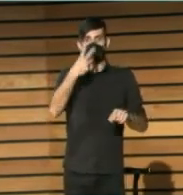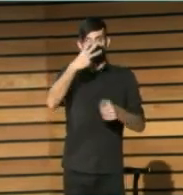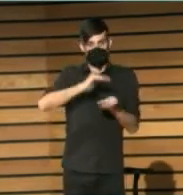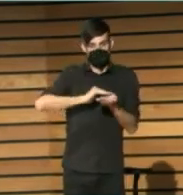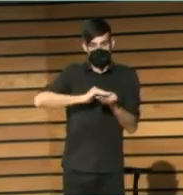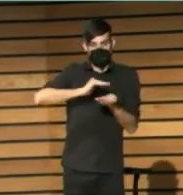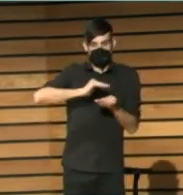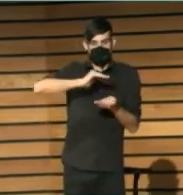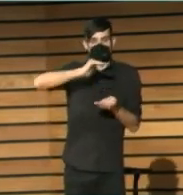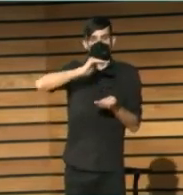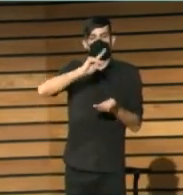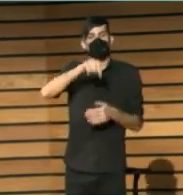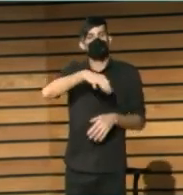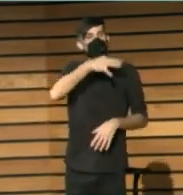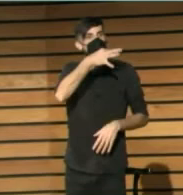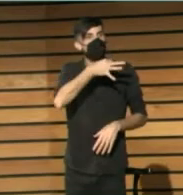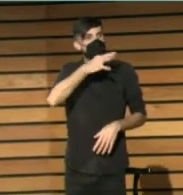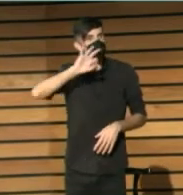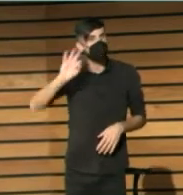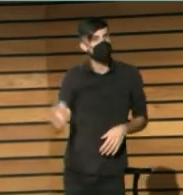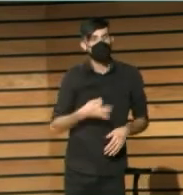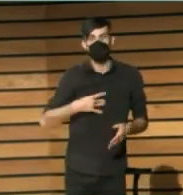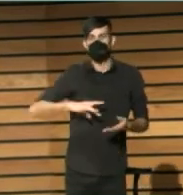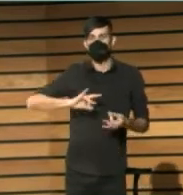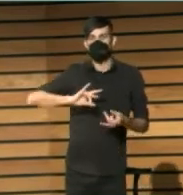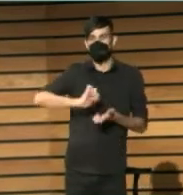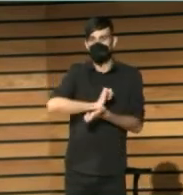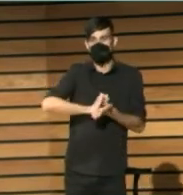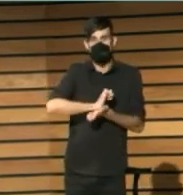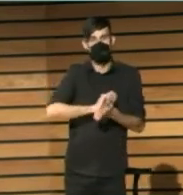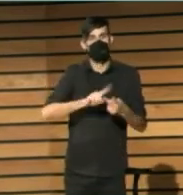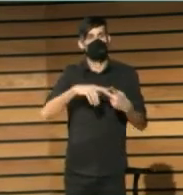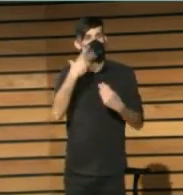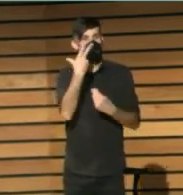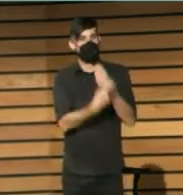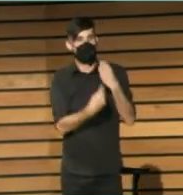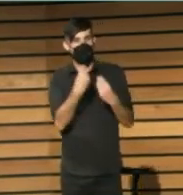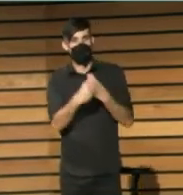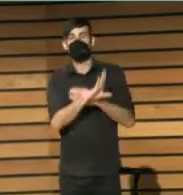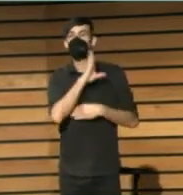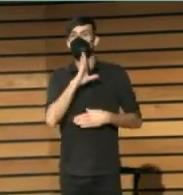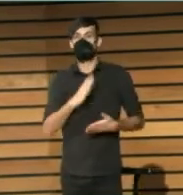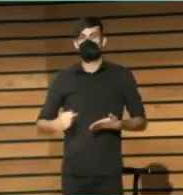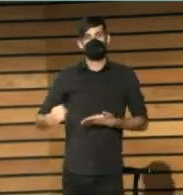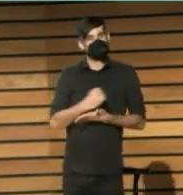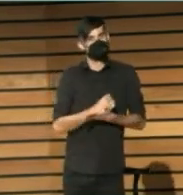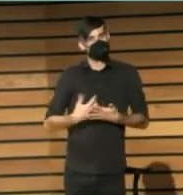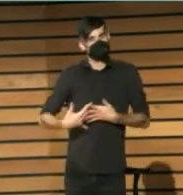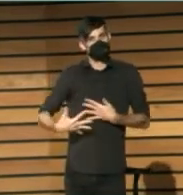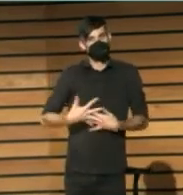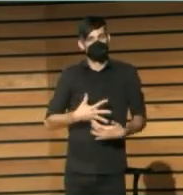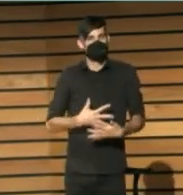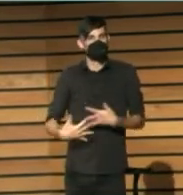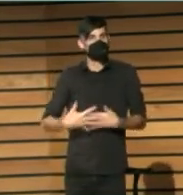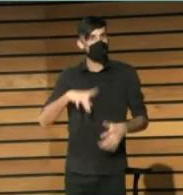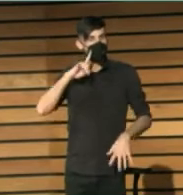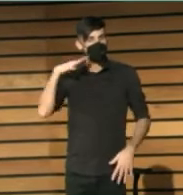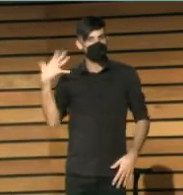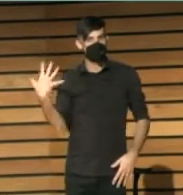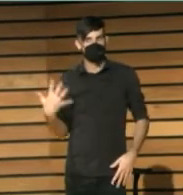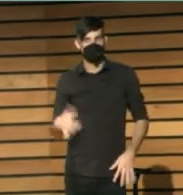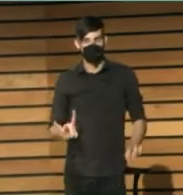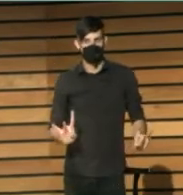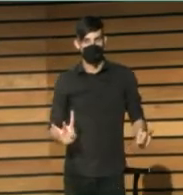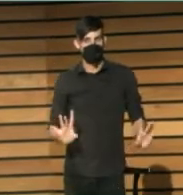había en casa siempre de aquel gofio y de aquellos plátanos, que mi madre mezclaba como si ella manejara manjares que no se